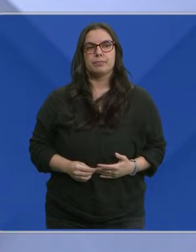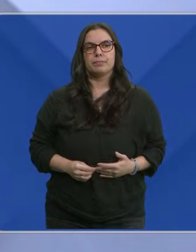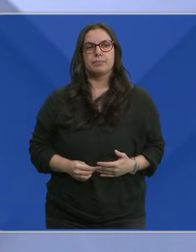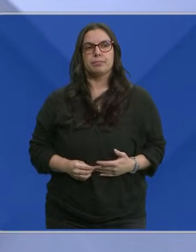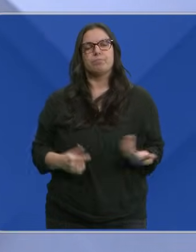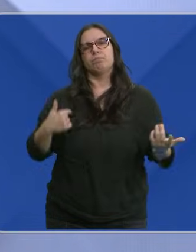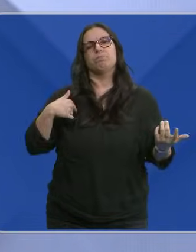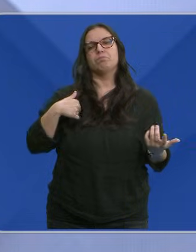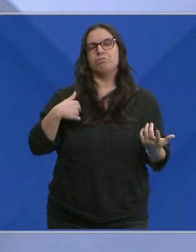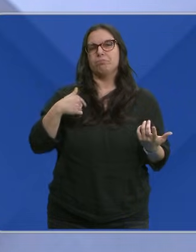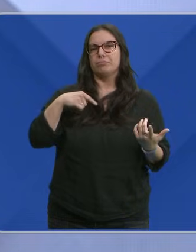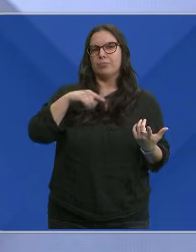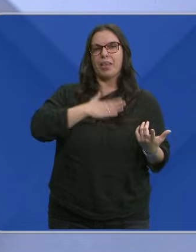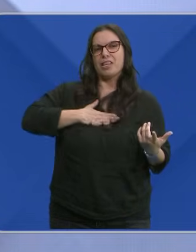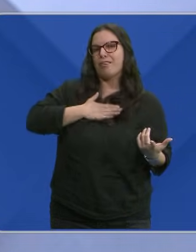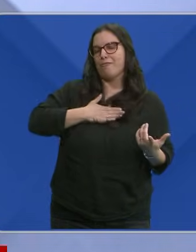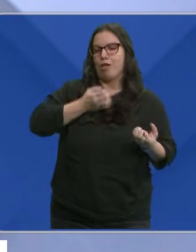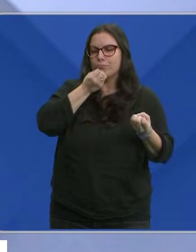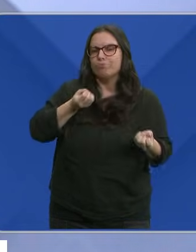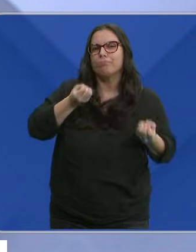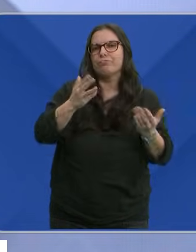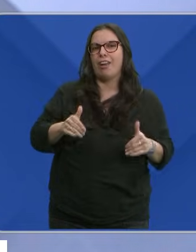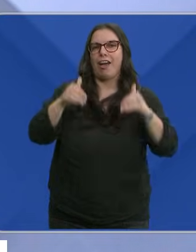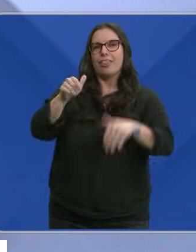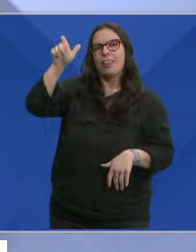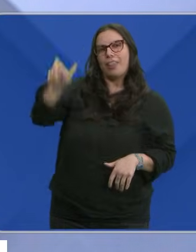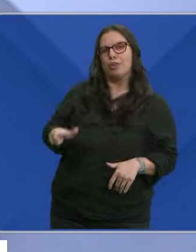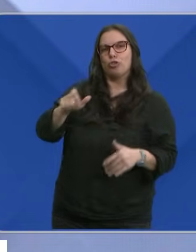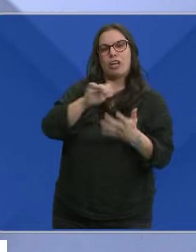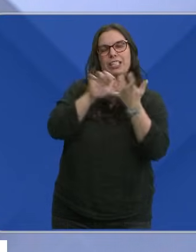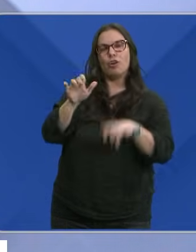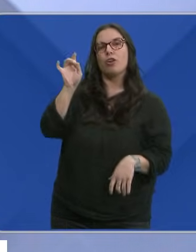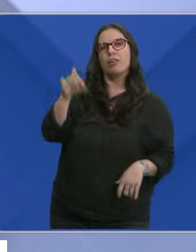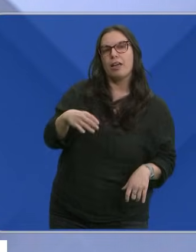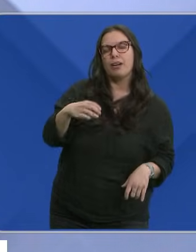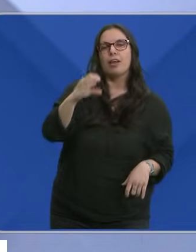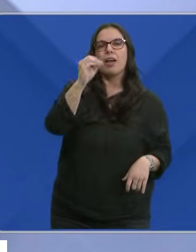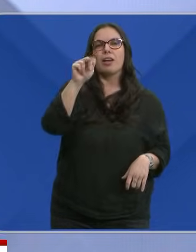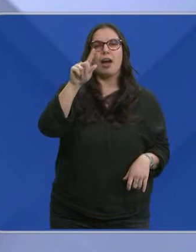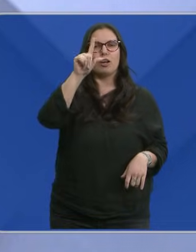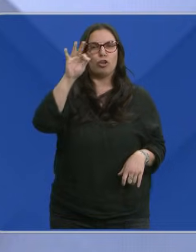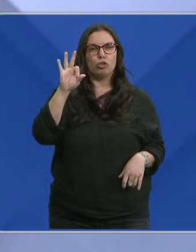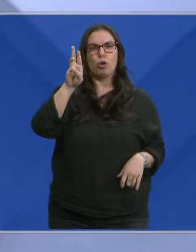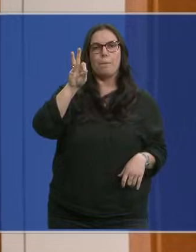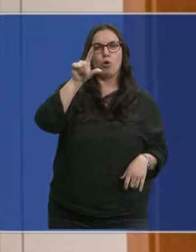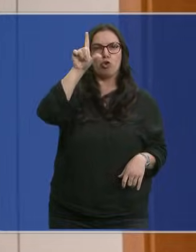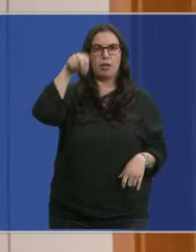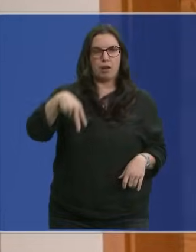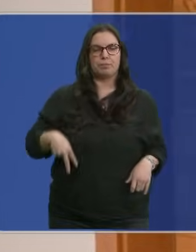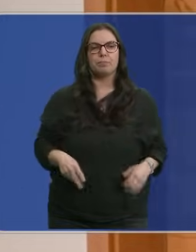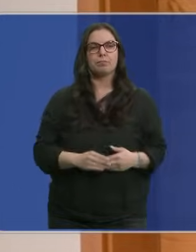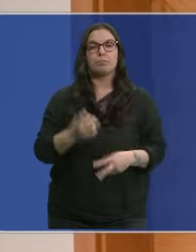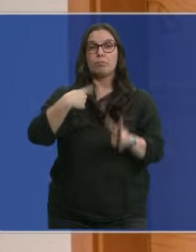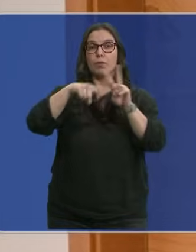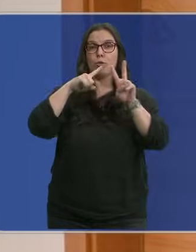Me cabe la satisfacción hoy de comunicarles que nuestro candidato en Castilla y León va a ser don Carlos Pollán.